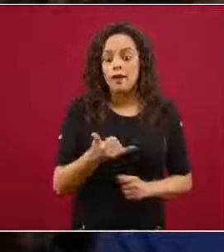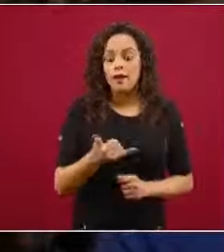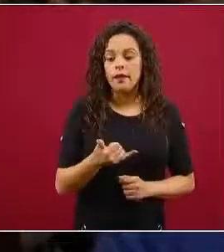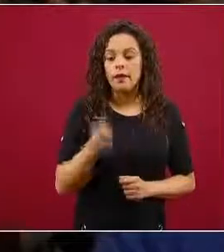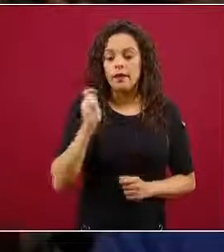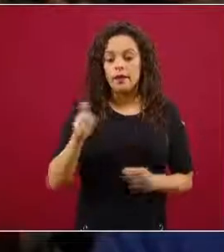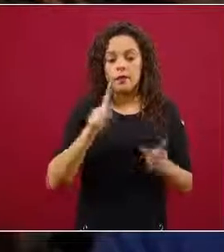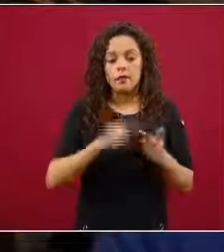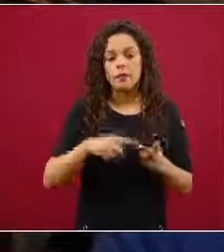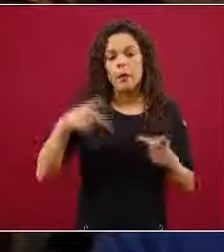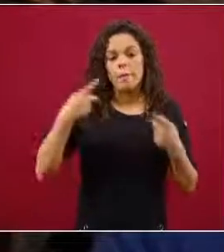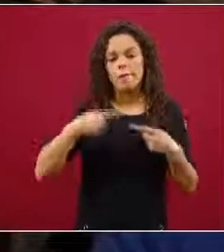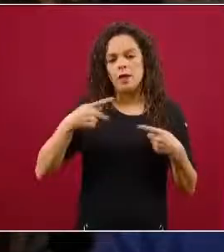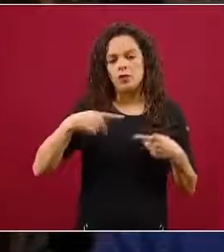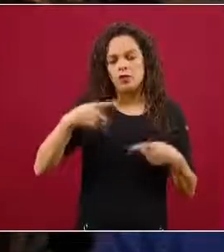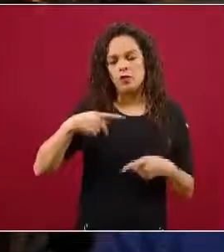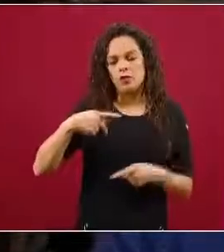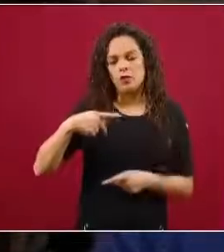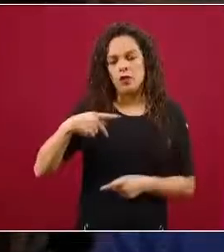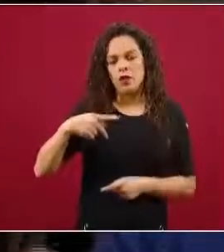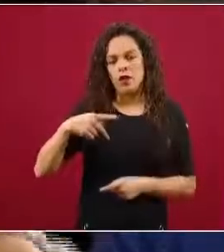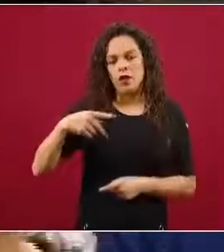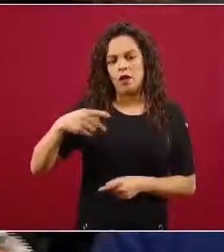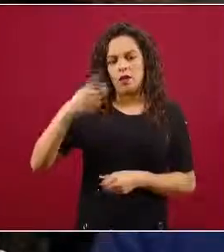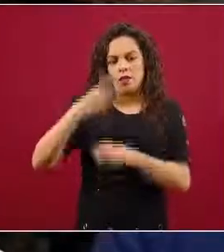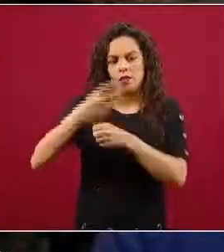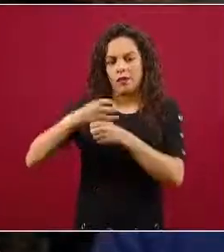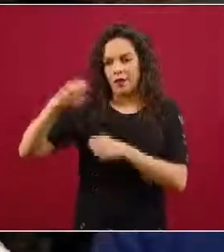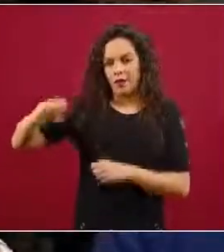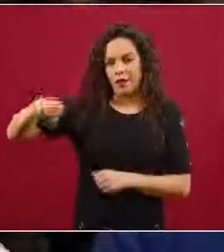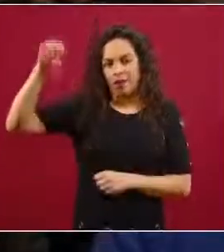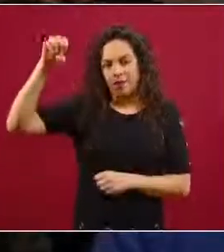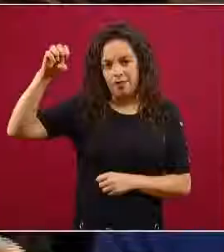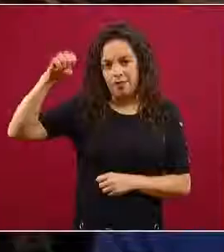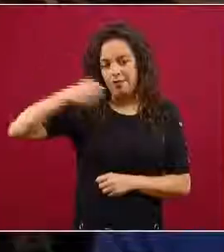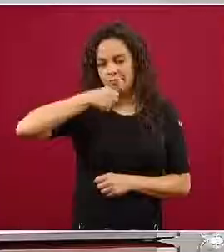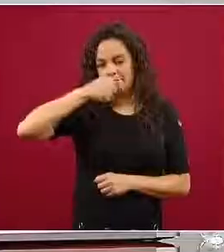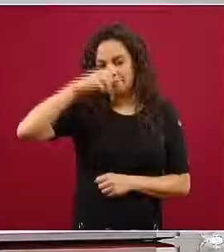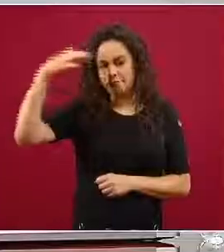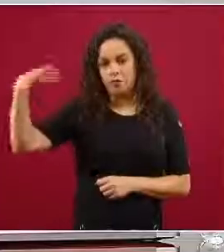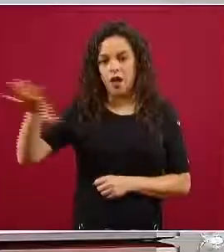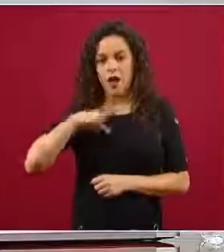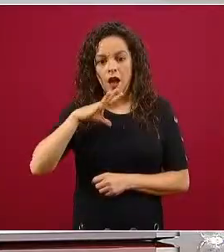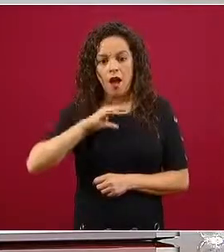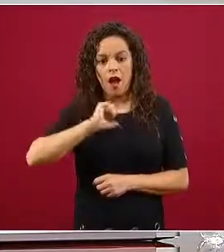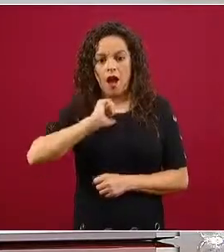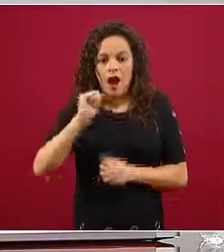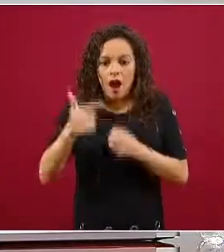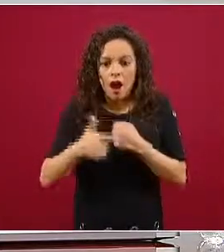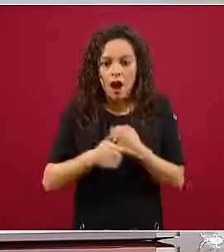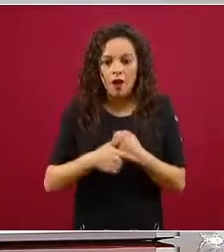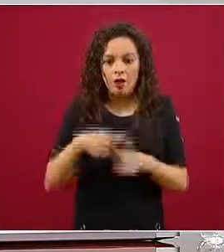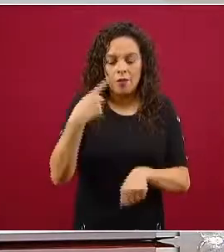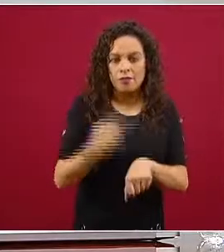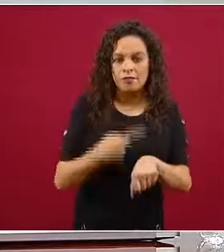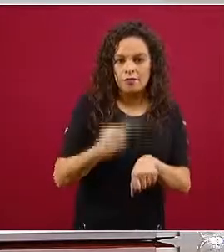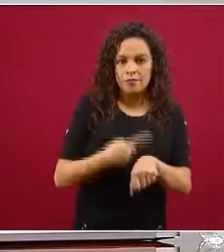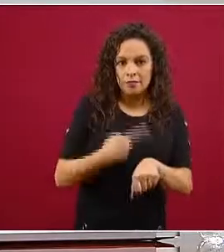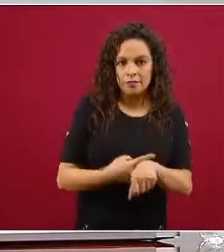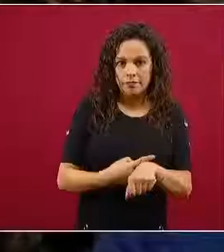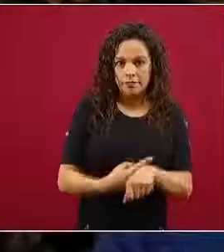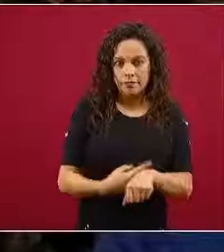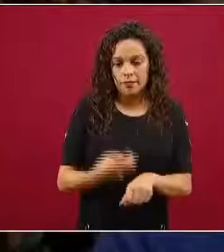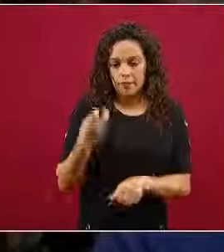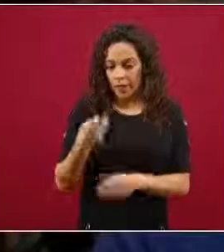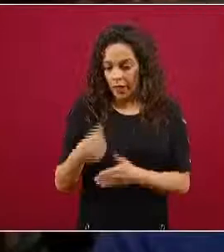personas de la tercera edad o que tienen alguna enfermedad, alguna complicación, que en estos meses, por el miedo